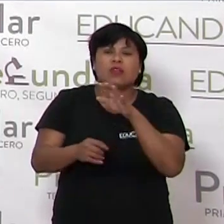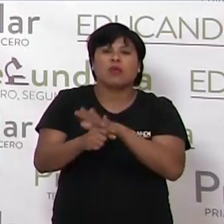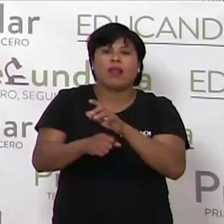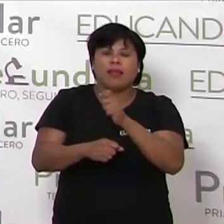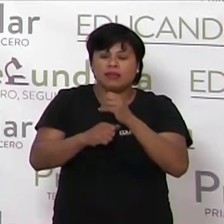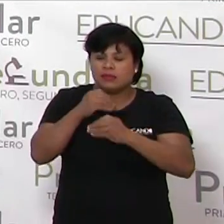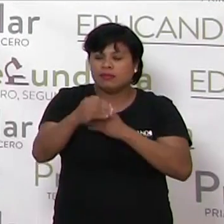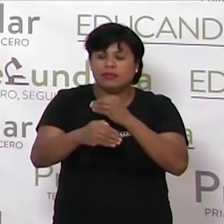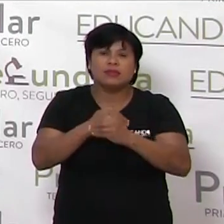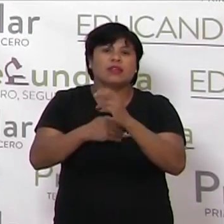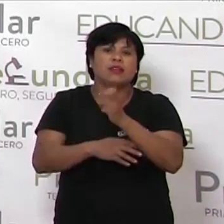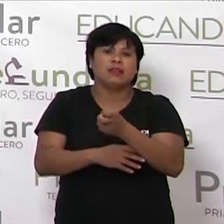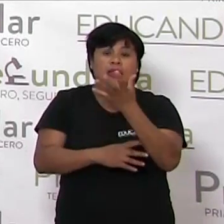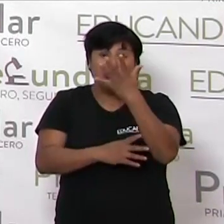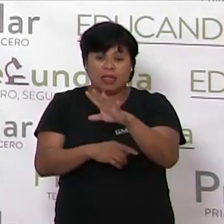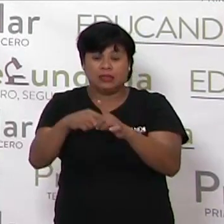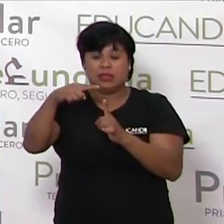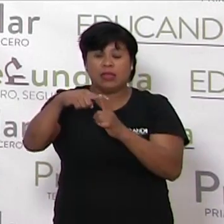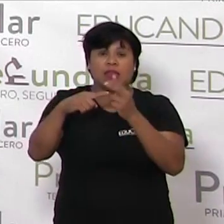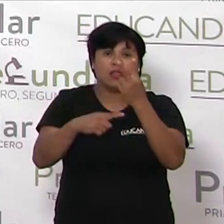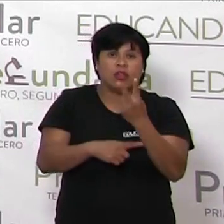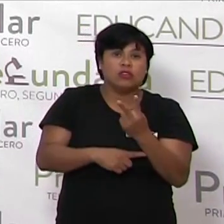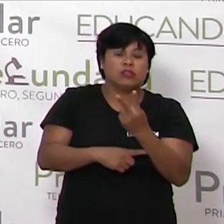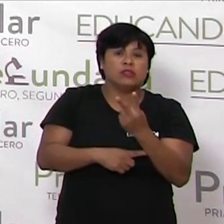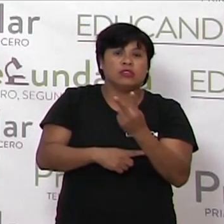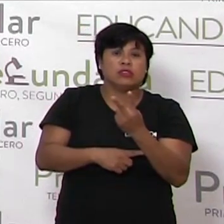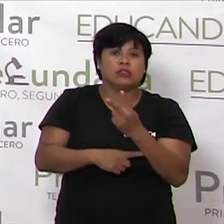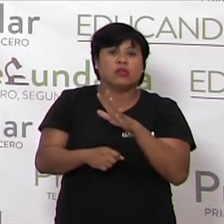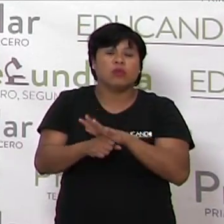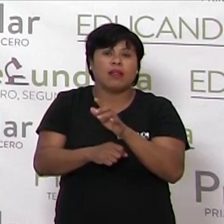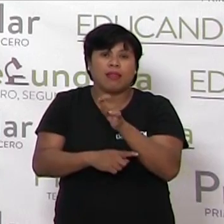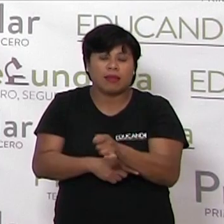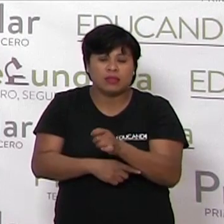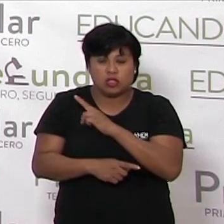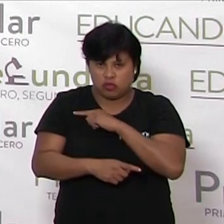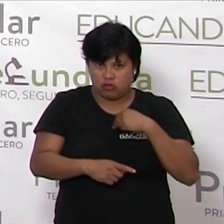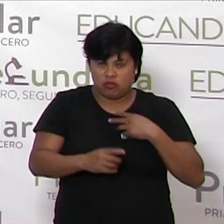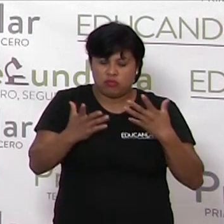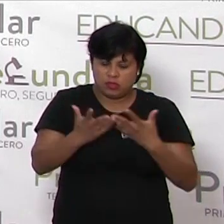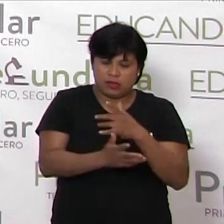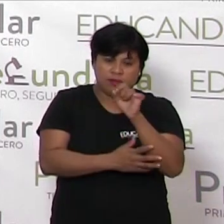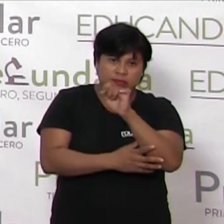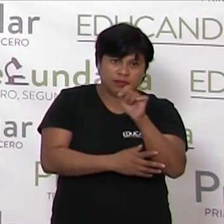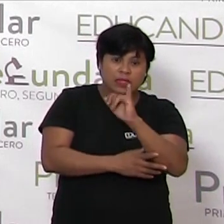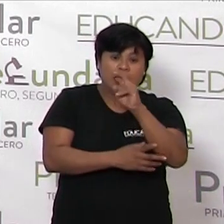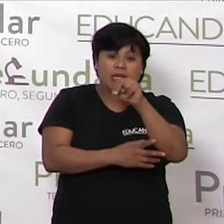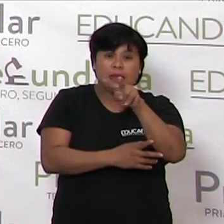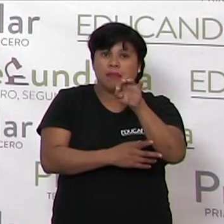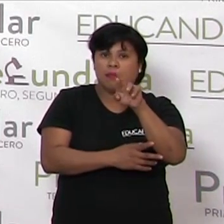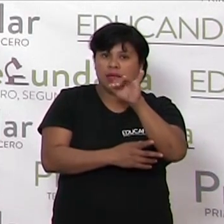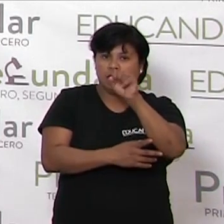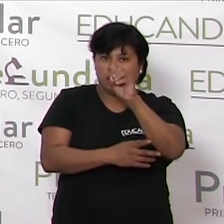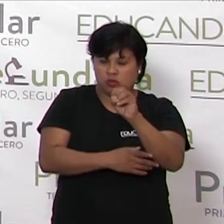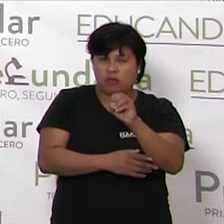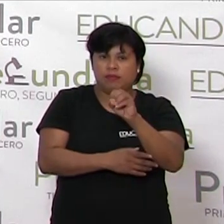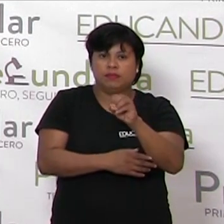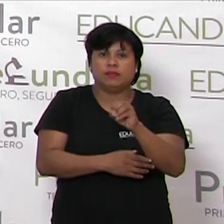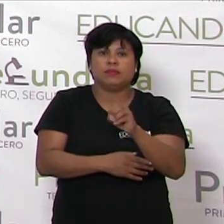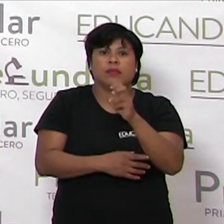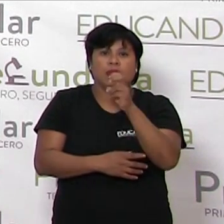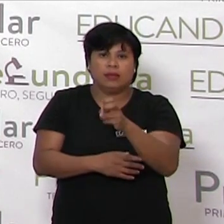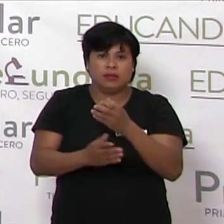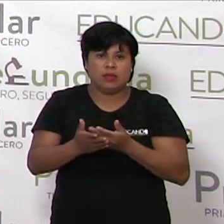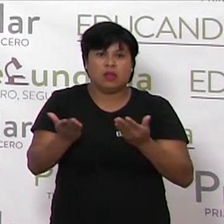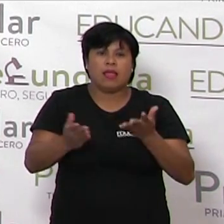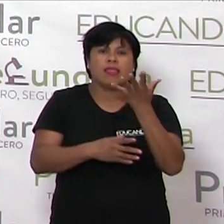el factor constante. 10 entre 2, voy a hacer el algoritmo, dijimos que es inverso.